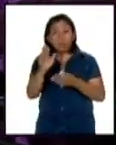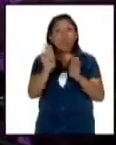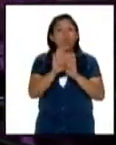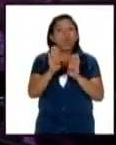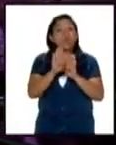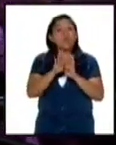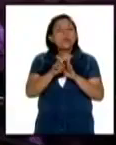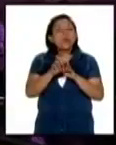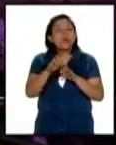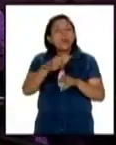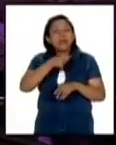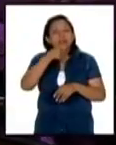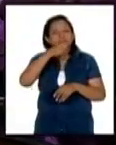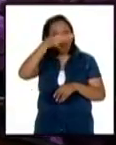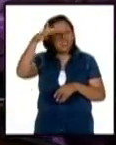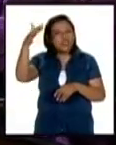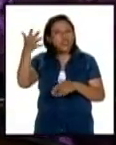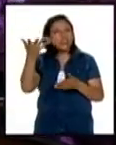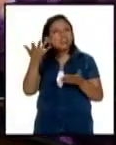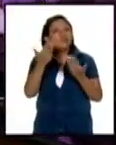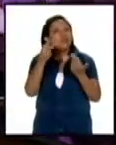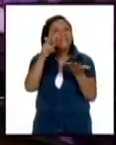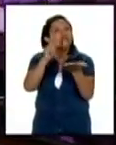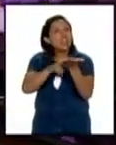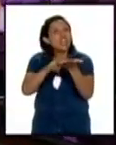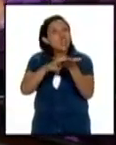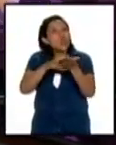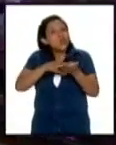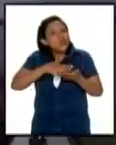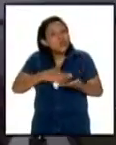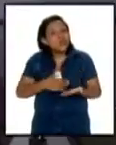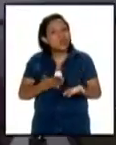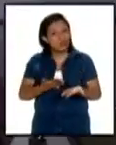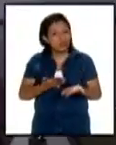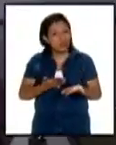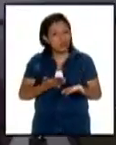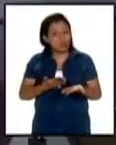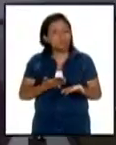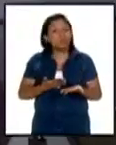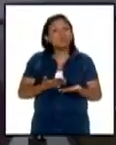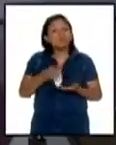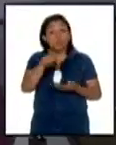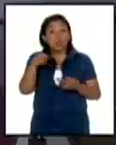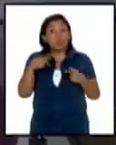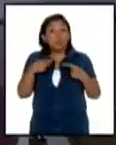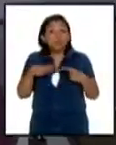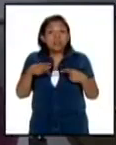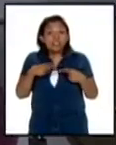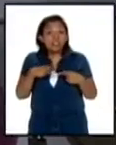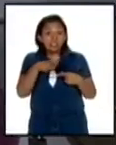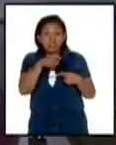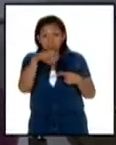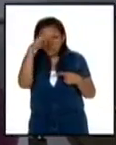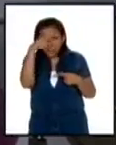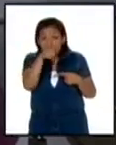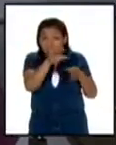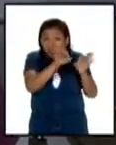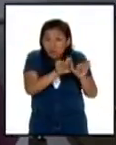adultos mayores no está dada en su justa dimensión. Entonces, las personas dejan de darle